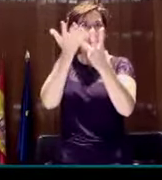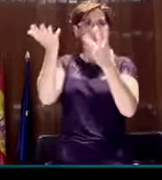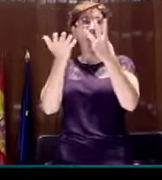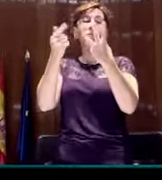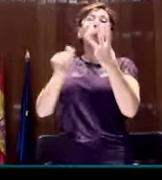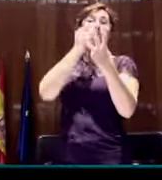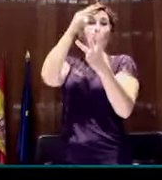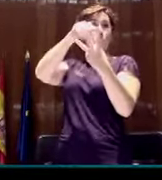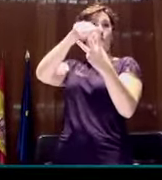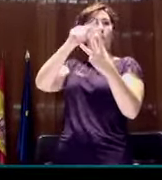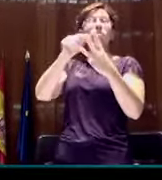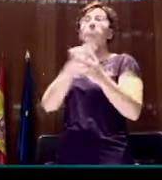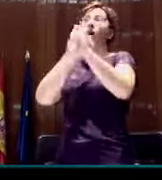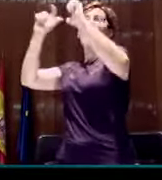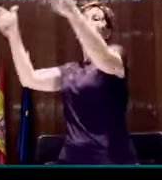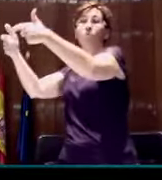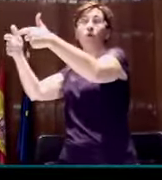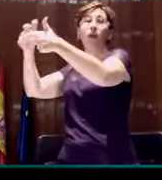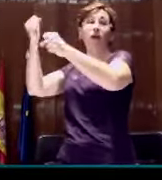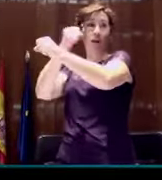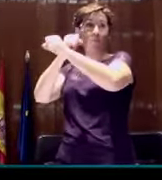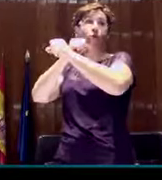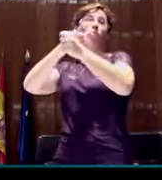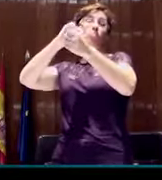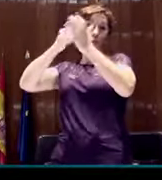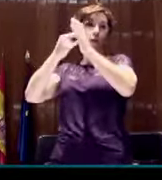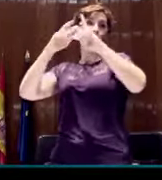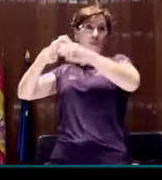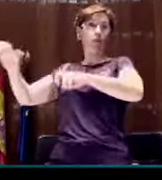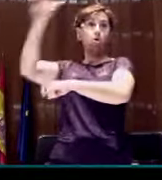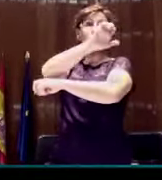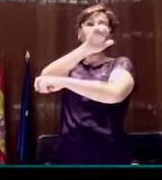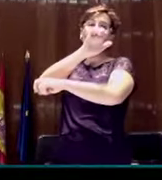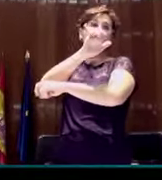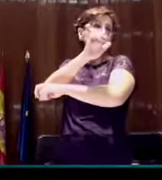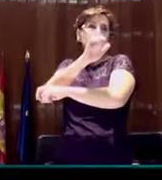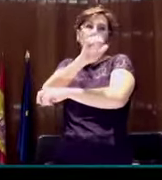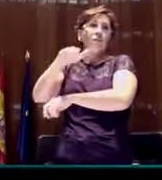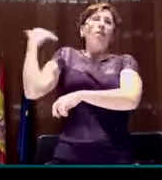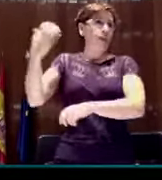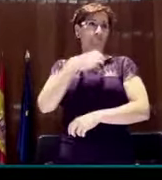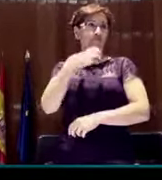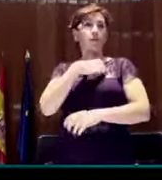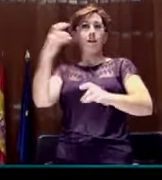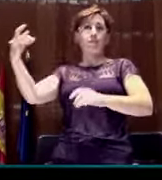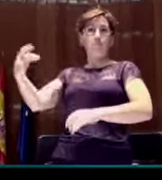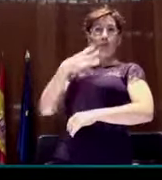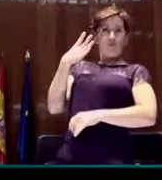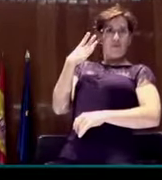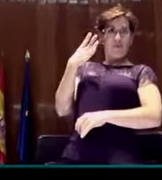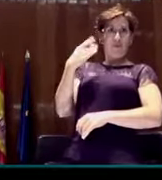una reunión de trabajo de un proyecto de investigación europeo y a esa no podía faltar. Entonces me ha dejado aquí a mí, espero que no se arrepienta